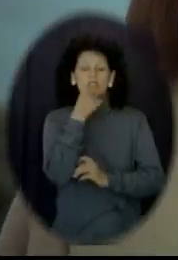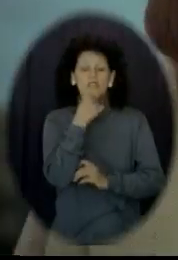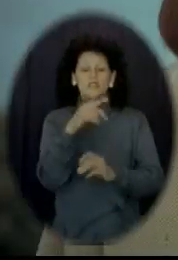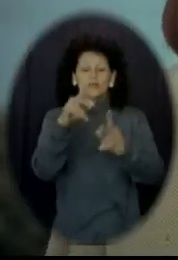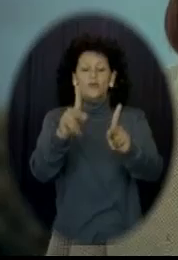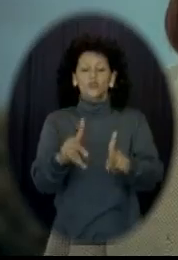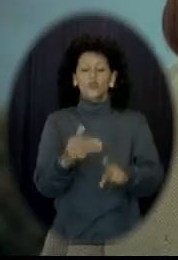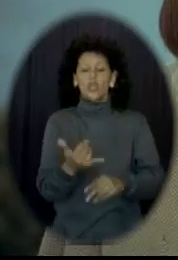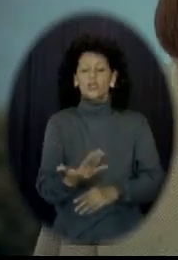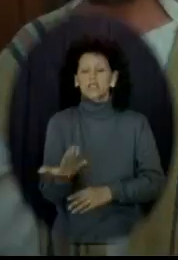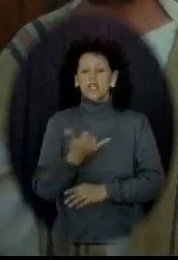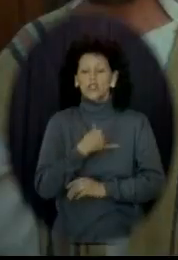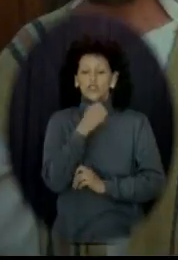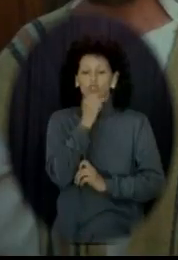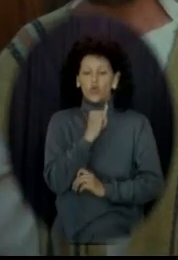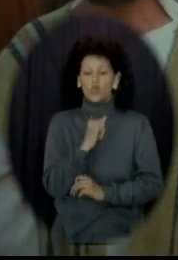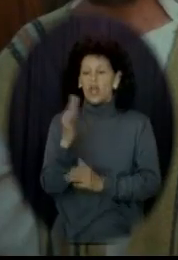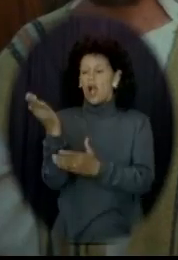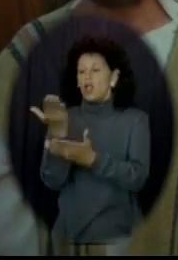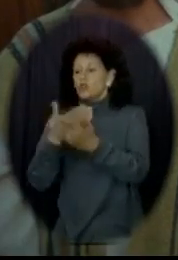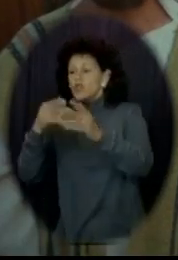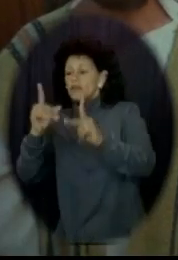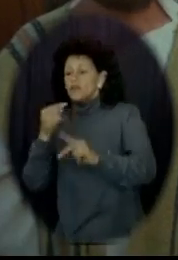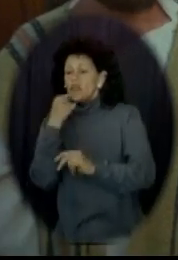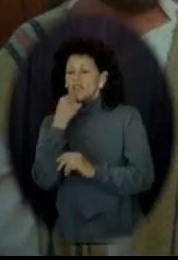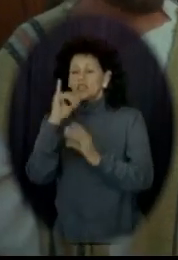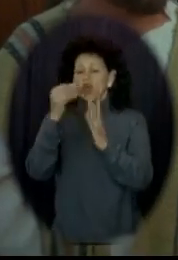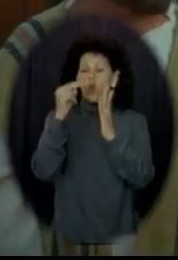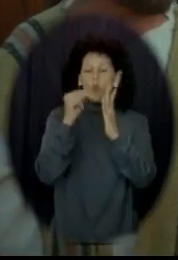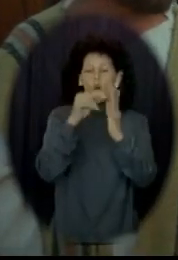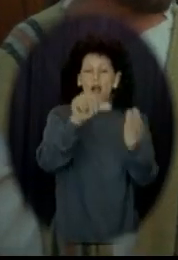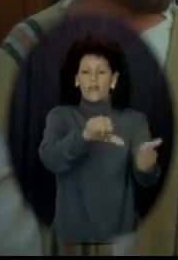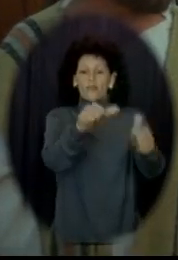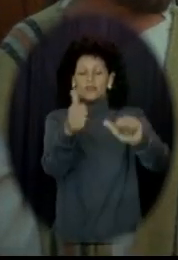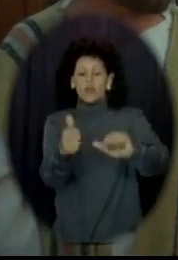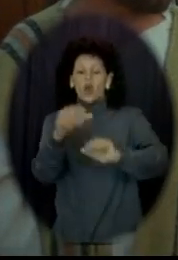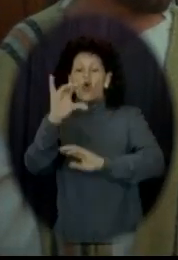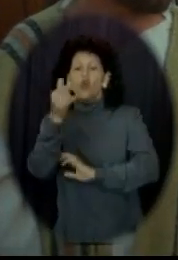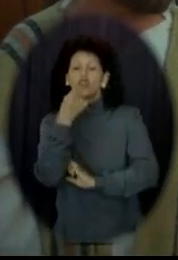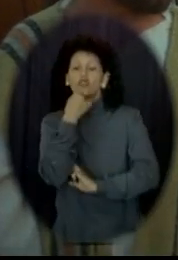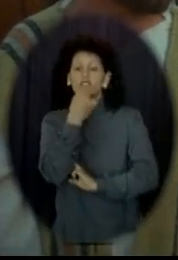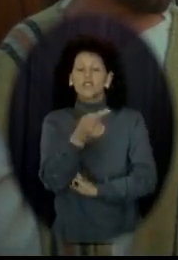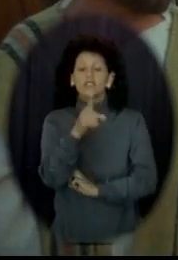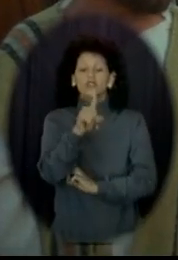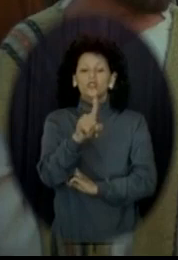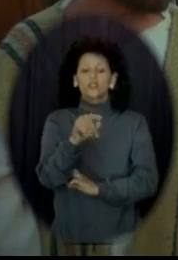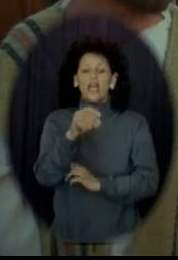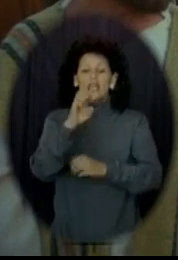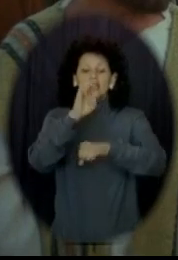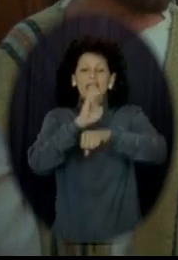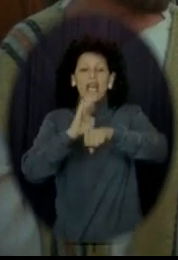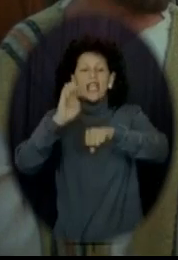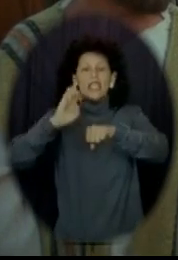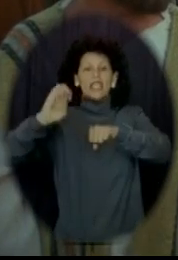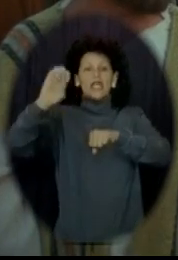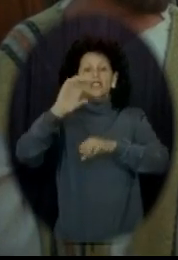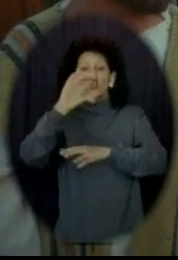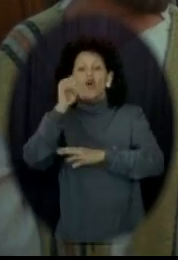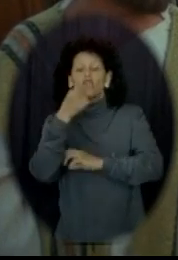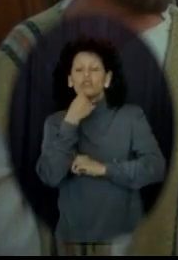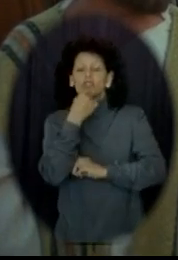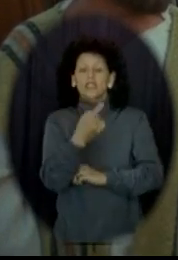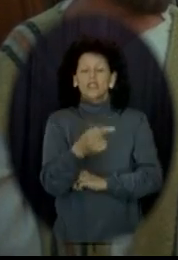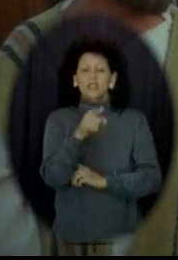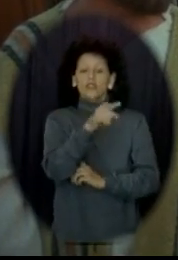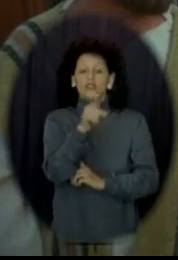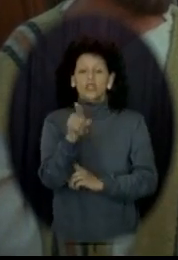¿Quién dice la gente que soy? Algunos dicen que eres Juan el Bautista. Otros dicen que eres Elías. Y